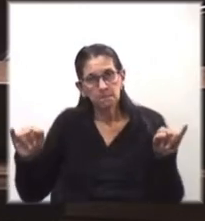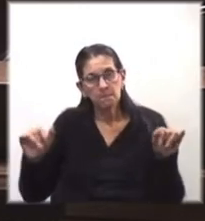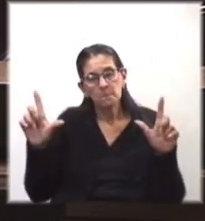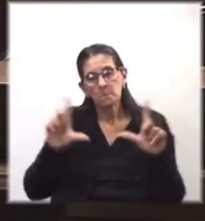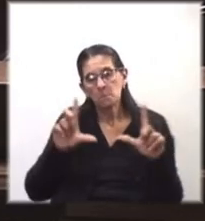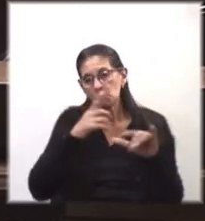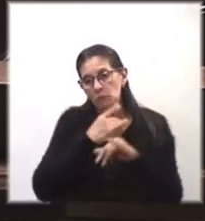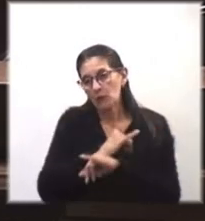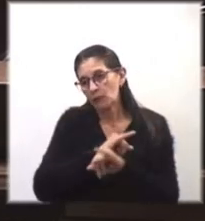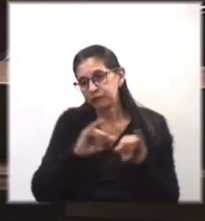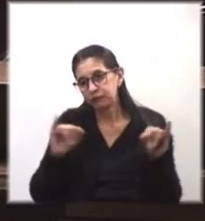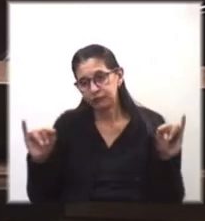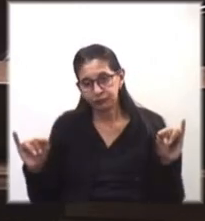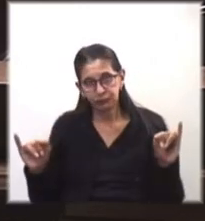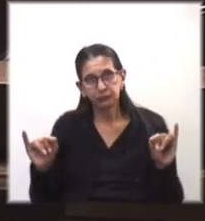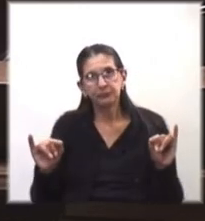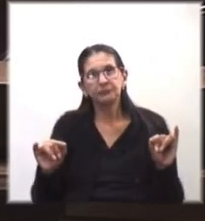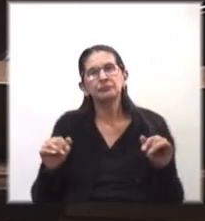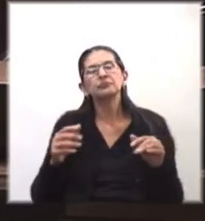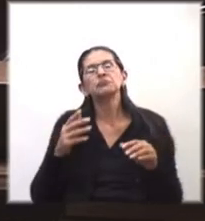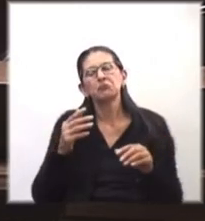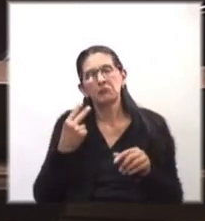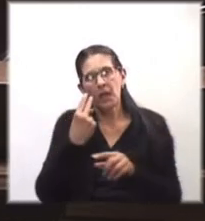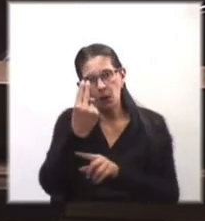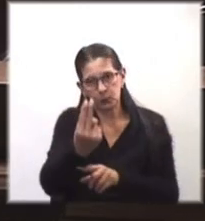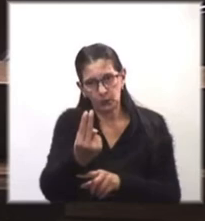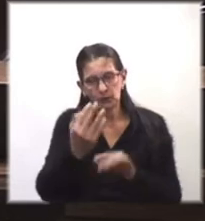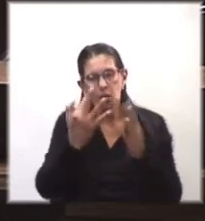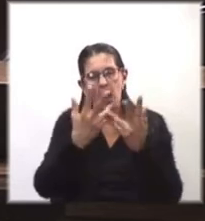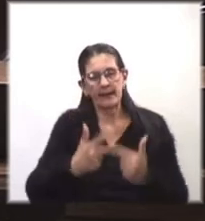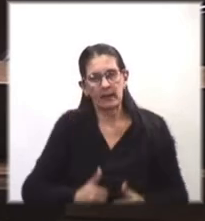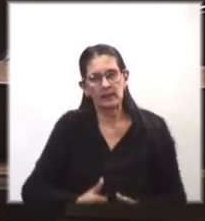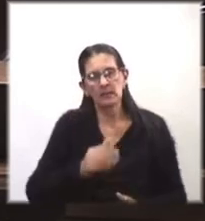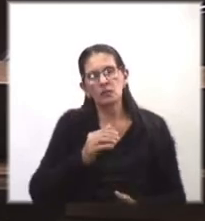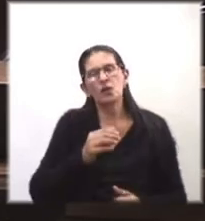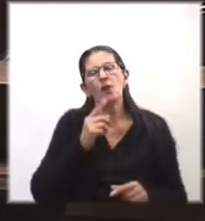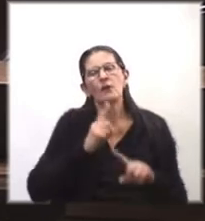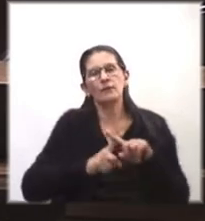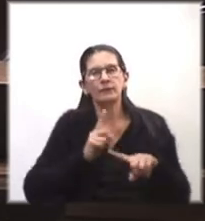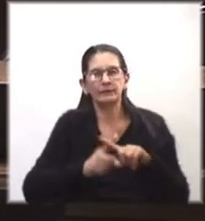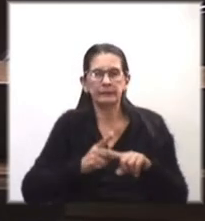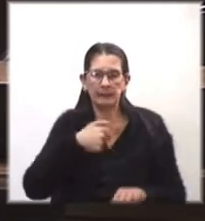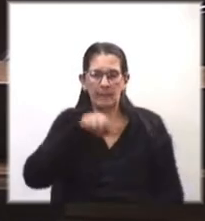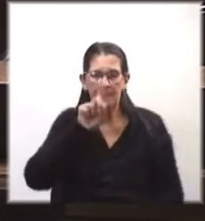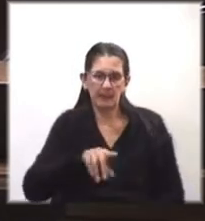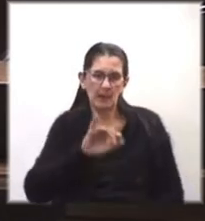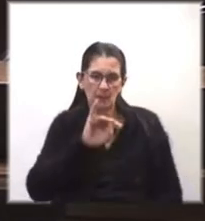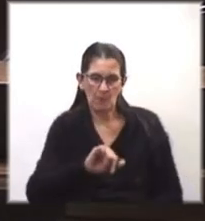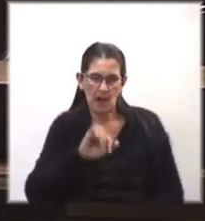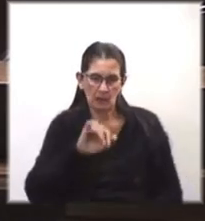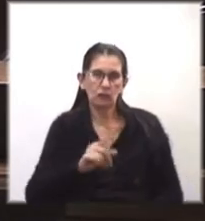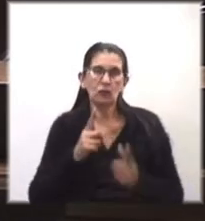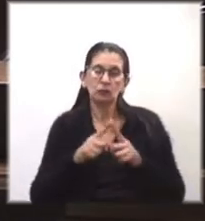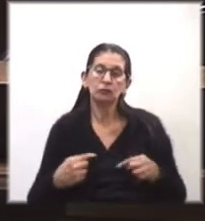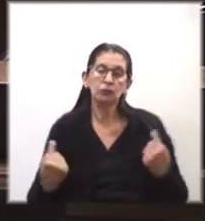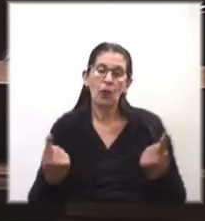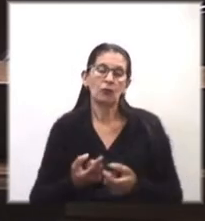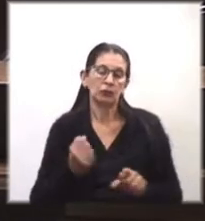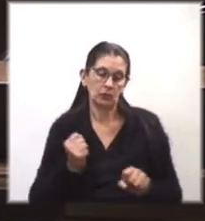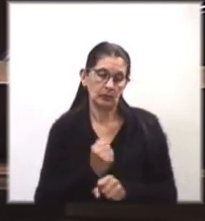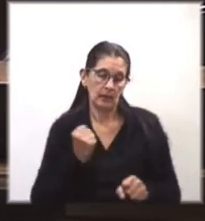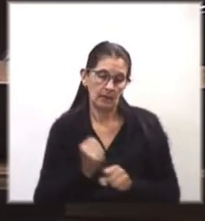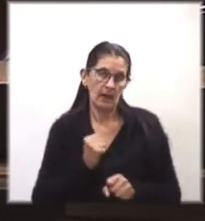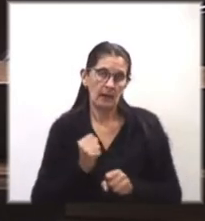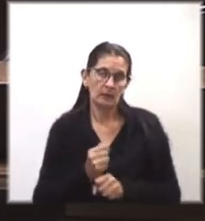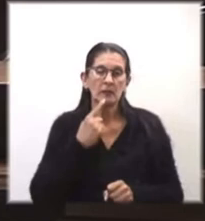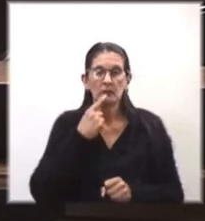anuncia la autorización de la realización del acto. Los trabajadores habían sugerido un